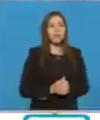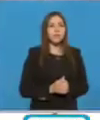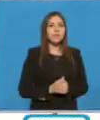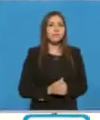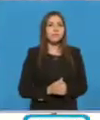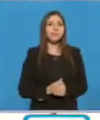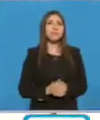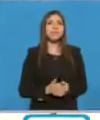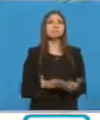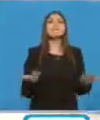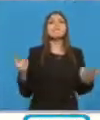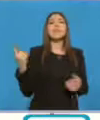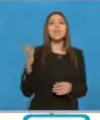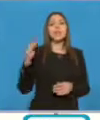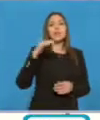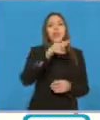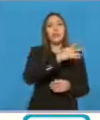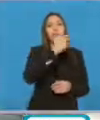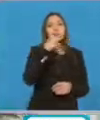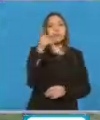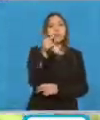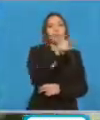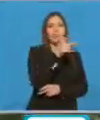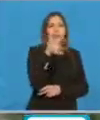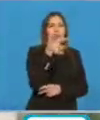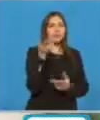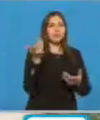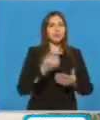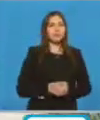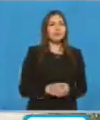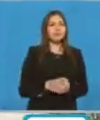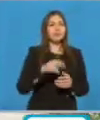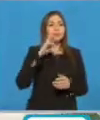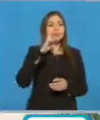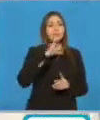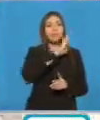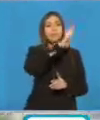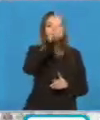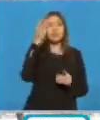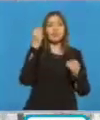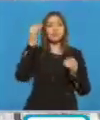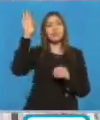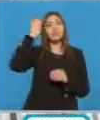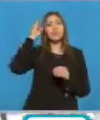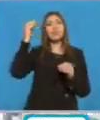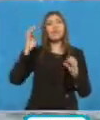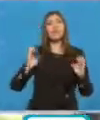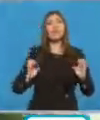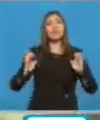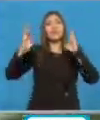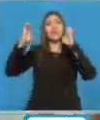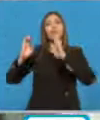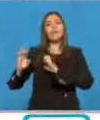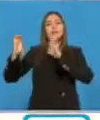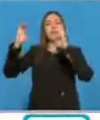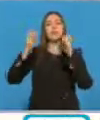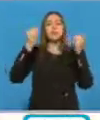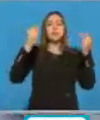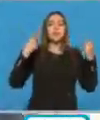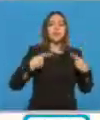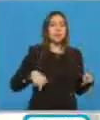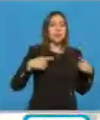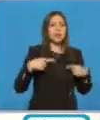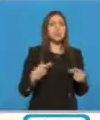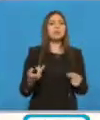¿Qué onda, tío Alberto? Mire, qué de edificios. Nada más vea usted y cómo la gente en las bancas